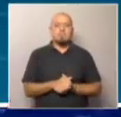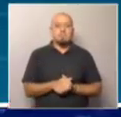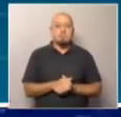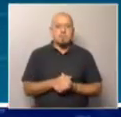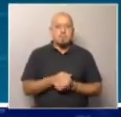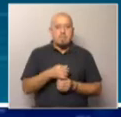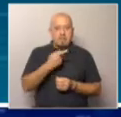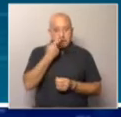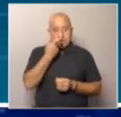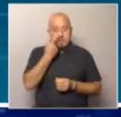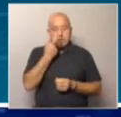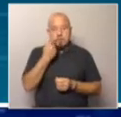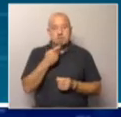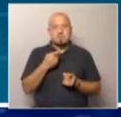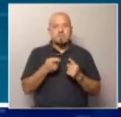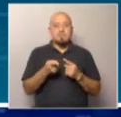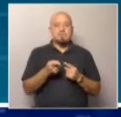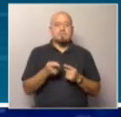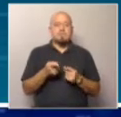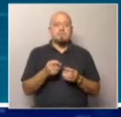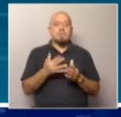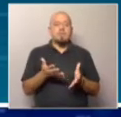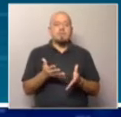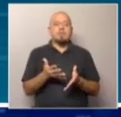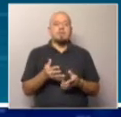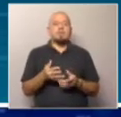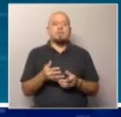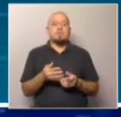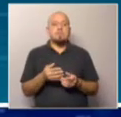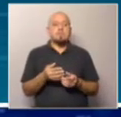Interesante la mirada también desde la academia para,